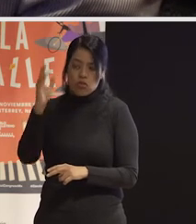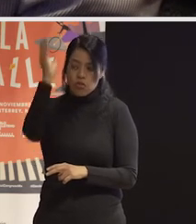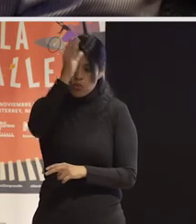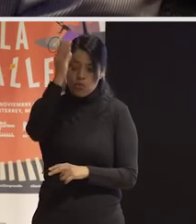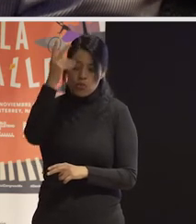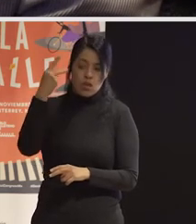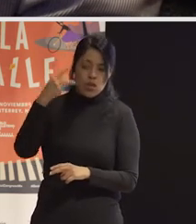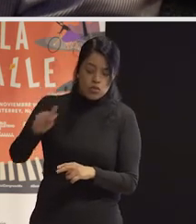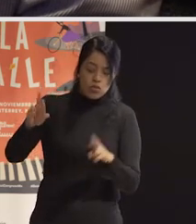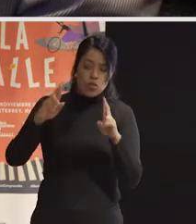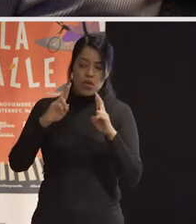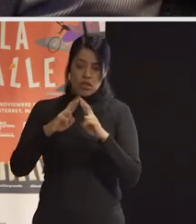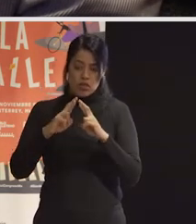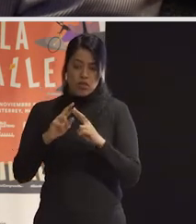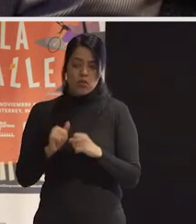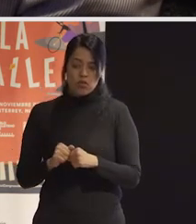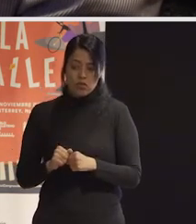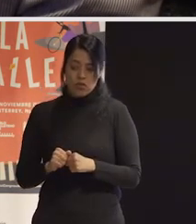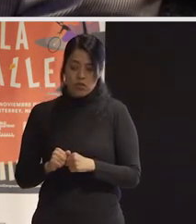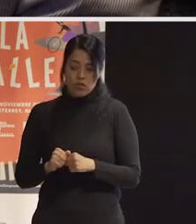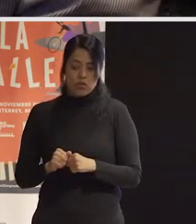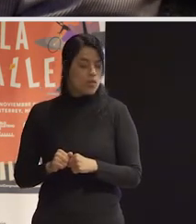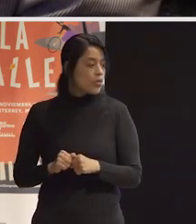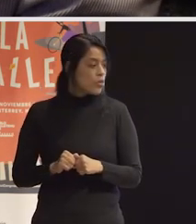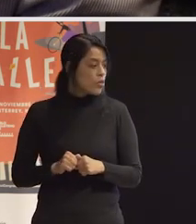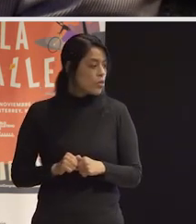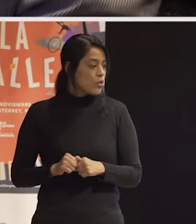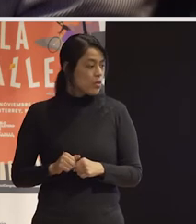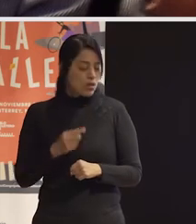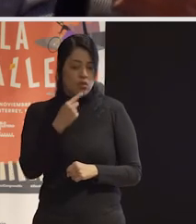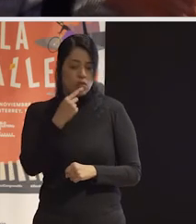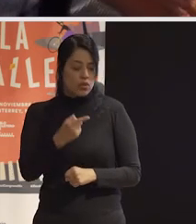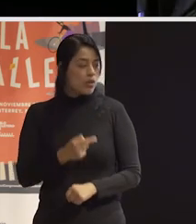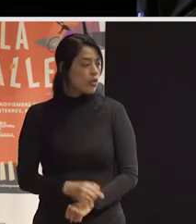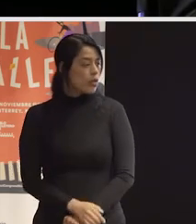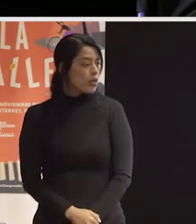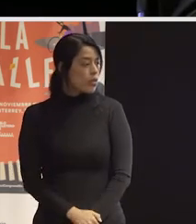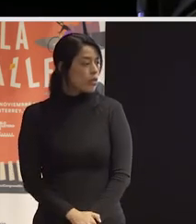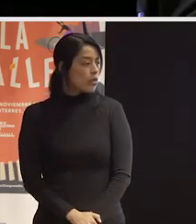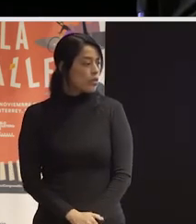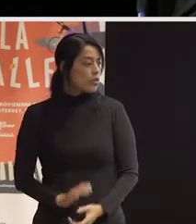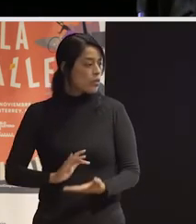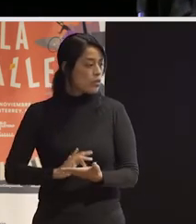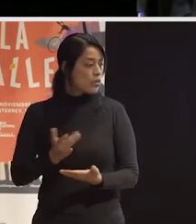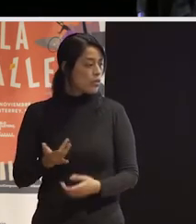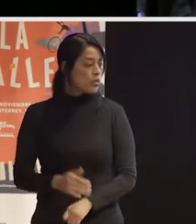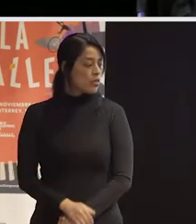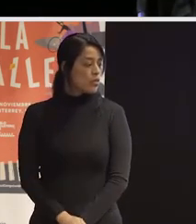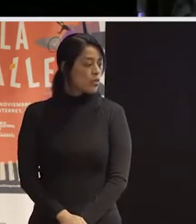religión como los están mencionados pienso me puedo equivocar muchas gracias